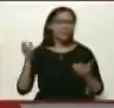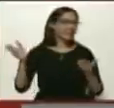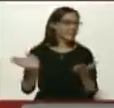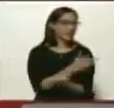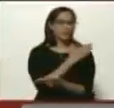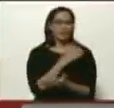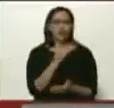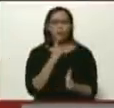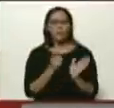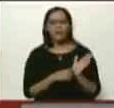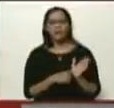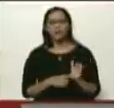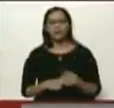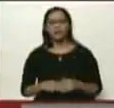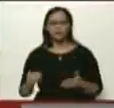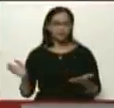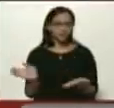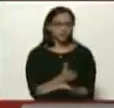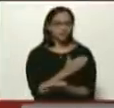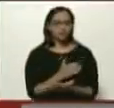totalmente. Erradicarlo.